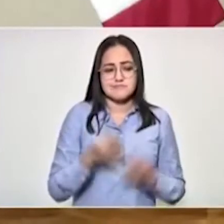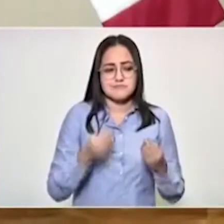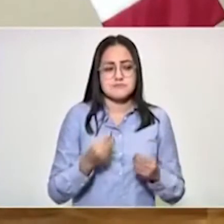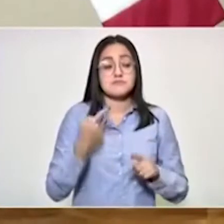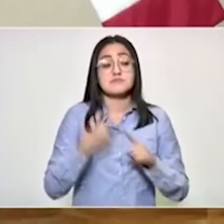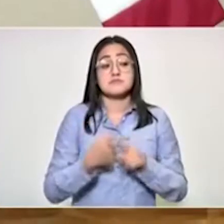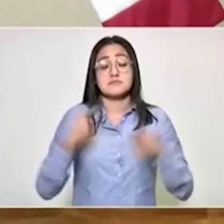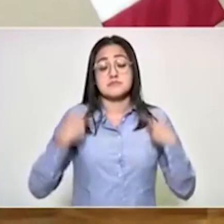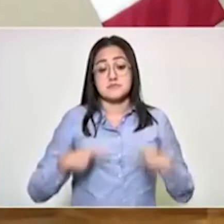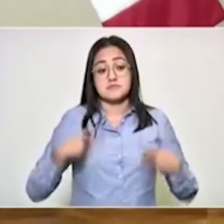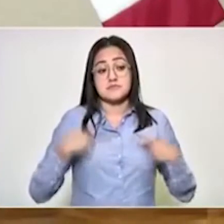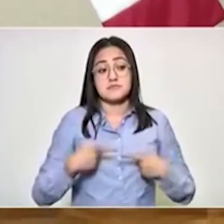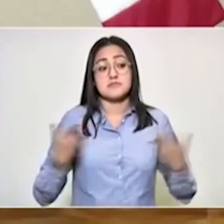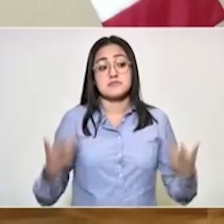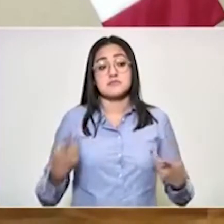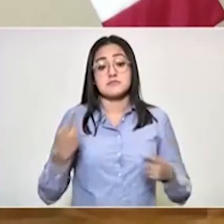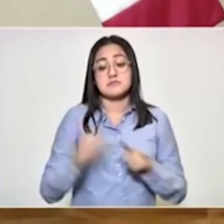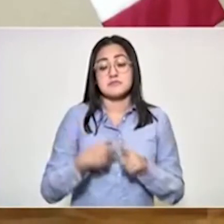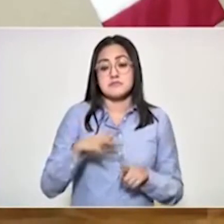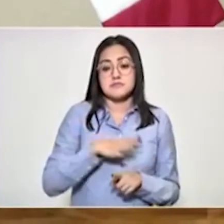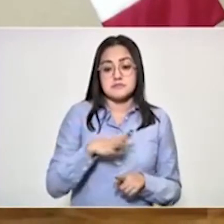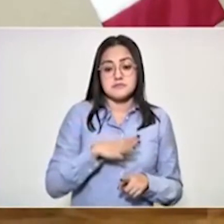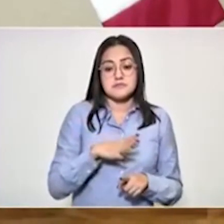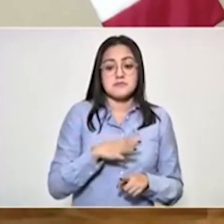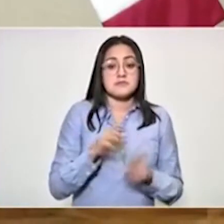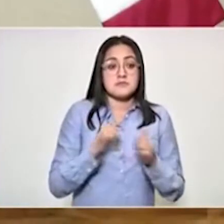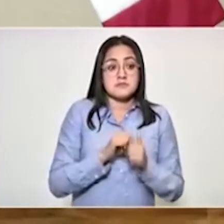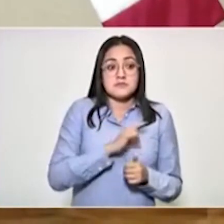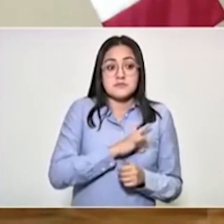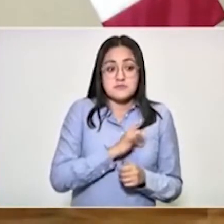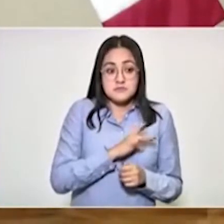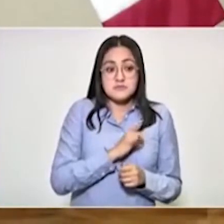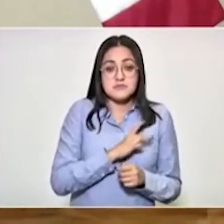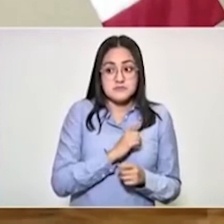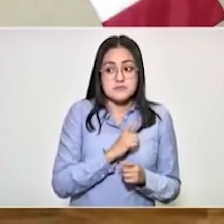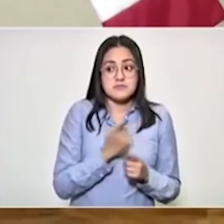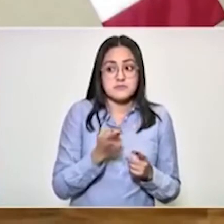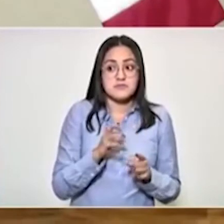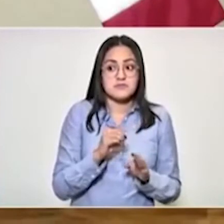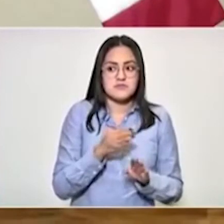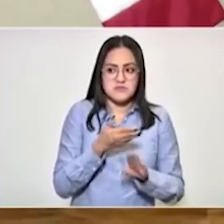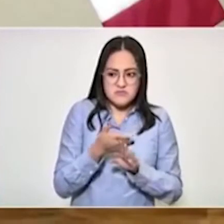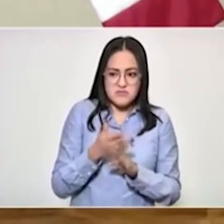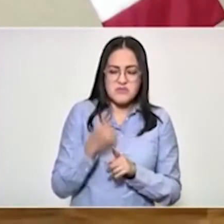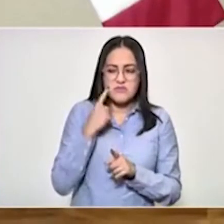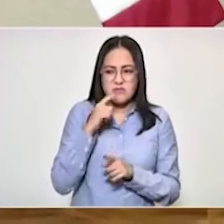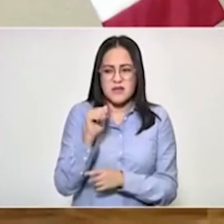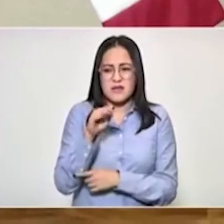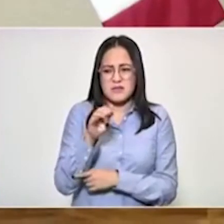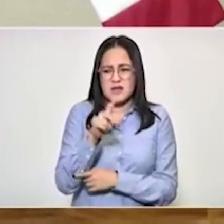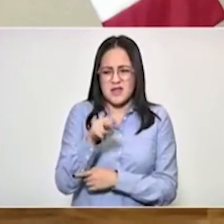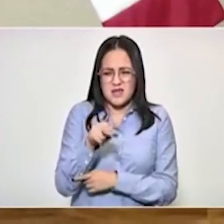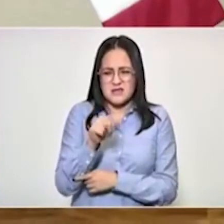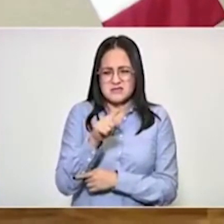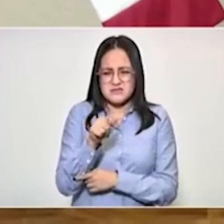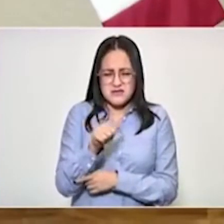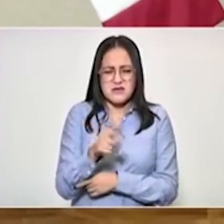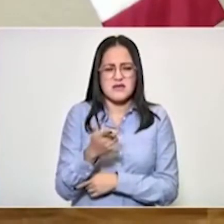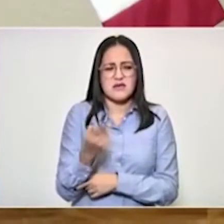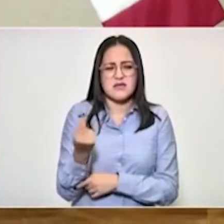que haya personas que por miedo por amenazas por